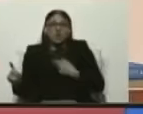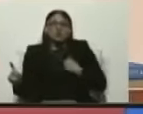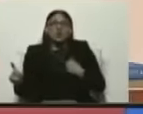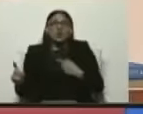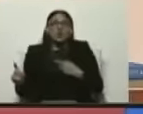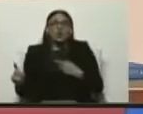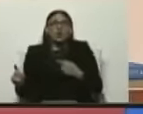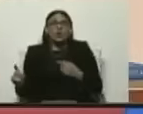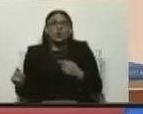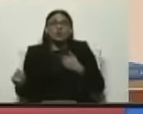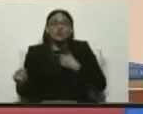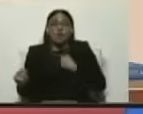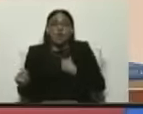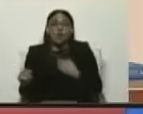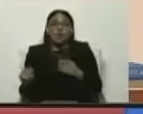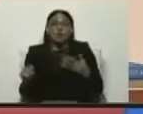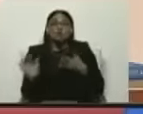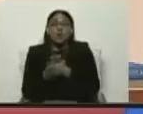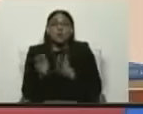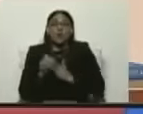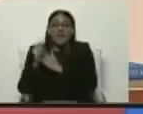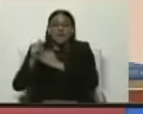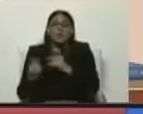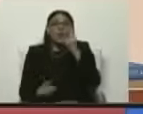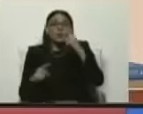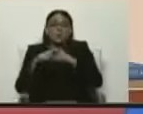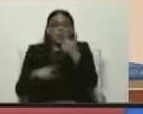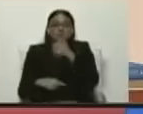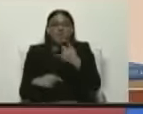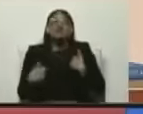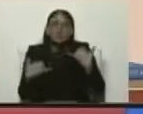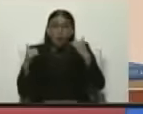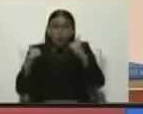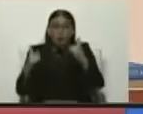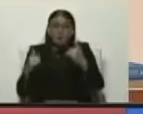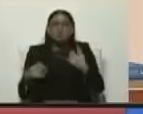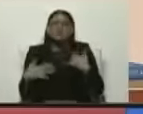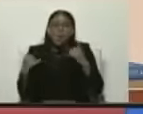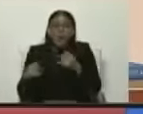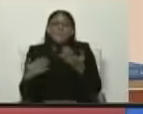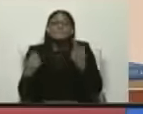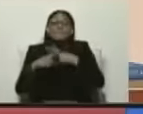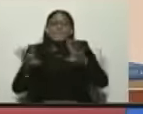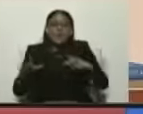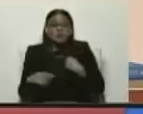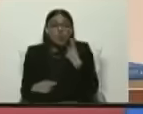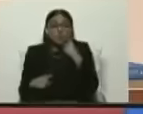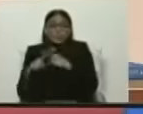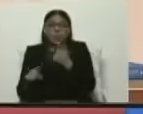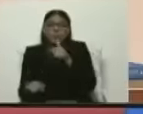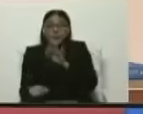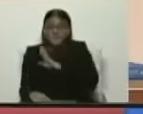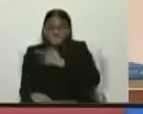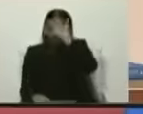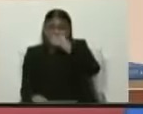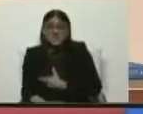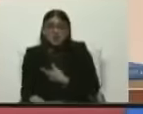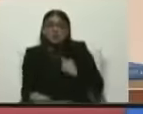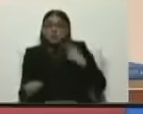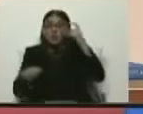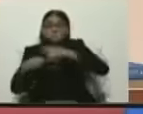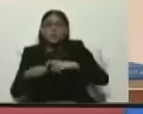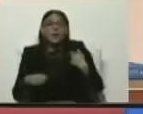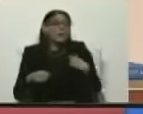jefe de 1-10. Yo tengo mi 1-10, pero yo no puedo meter en mi 1-10 a Jacqueline sin